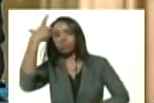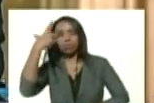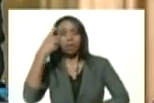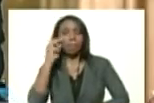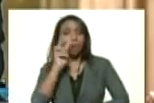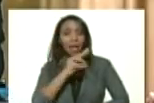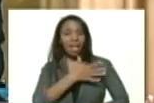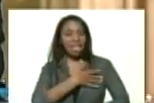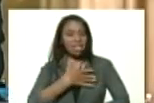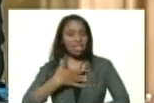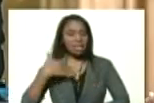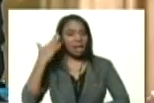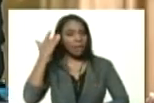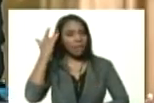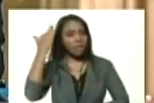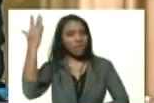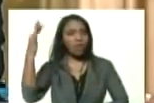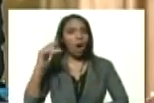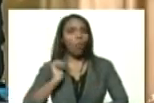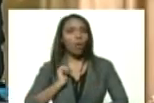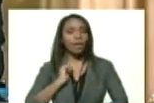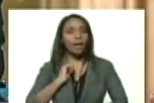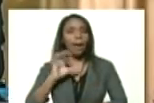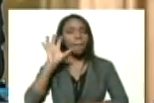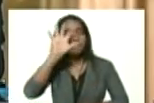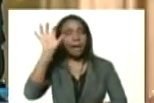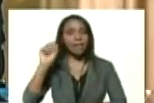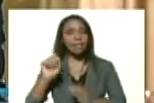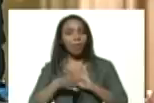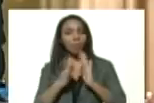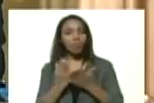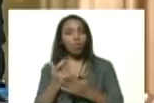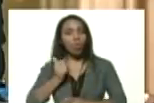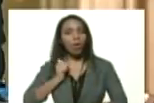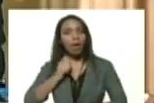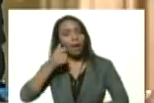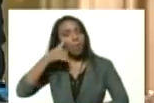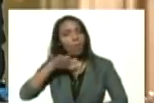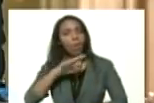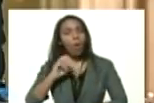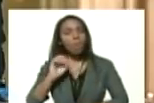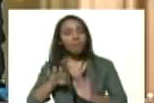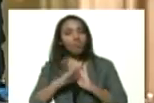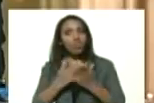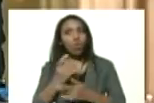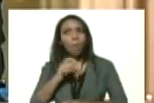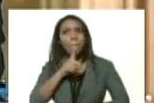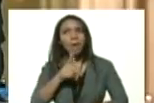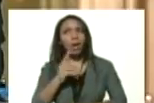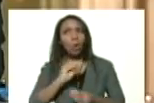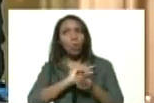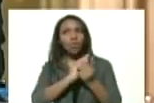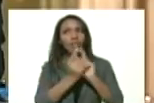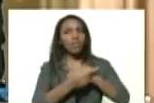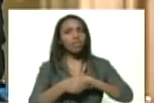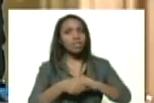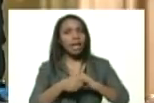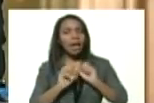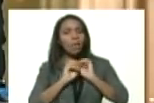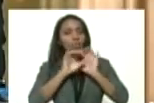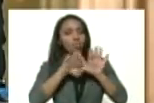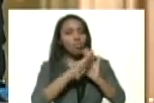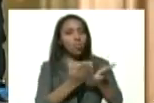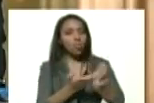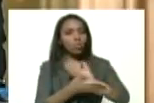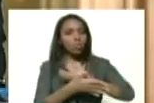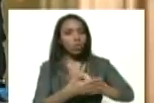desearle a venezuela oa cualquier país del mundo cualquier pueblo del mundo un mal tan grande como convertirse en el epicentro de una pandemia